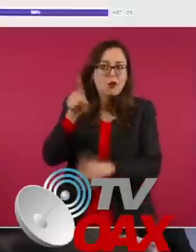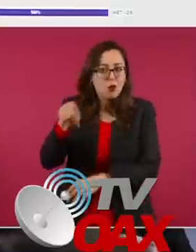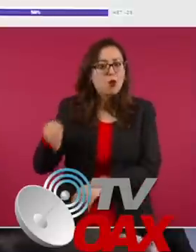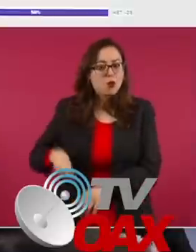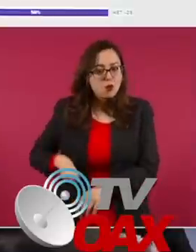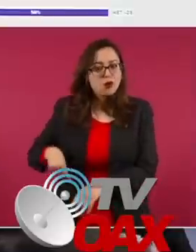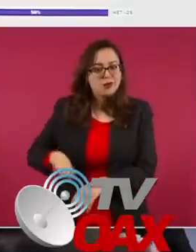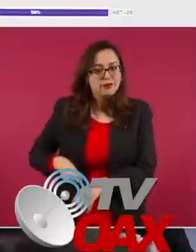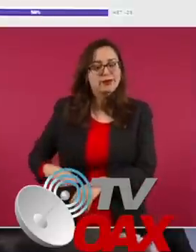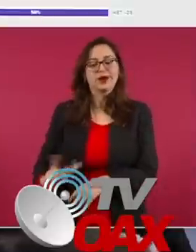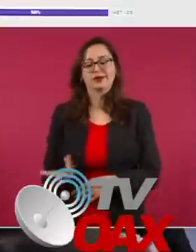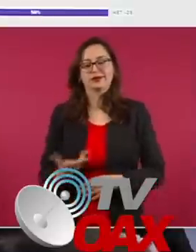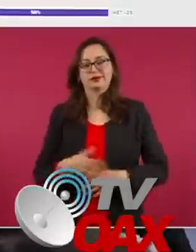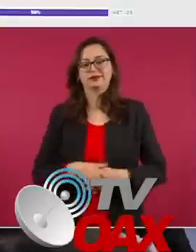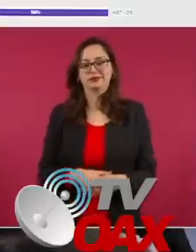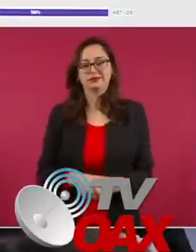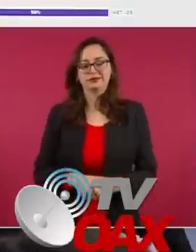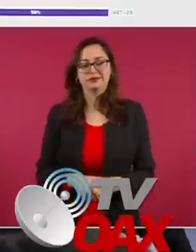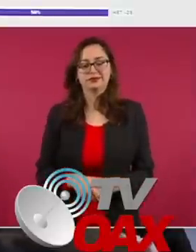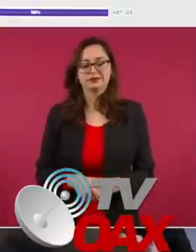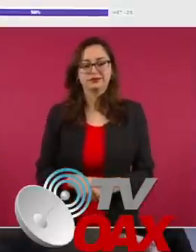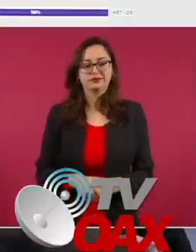Ucrania.